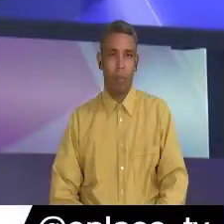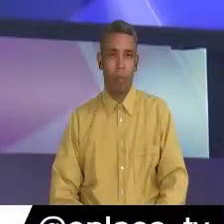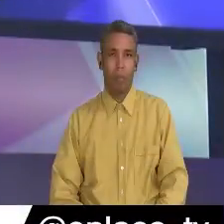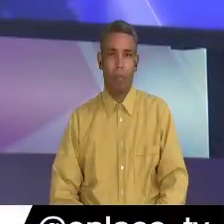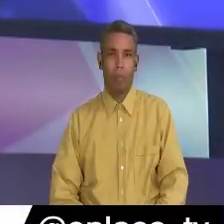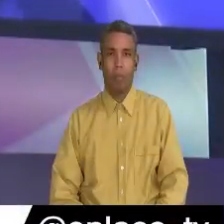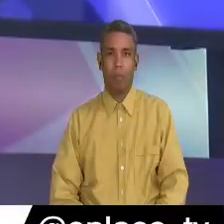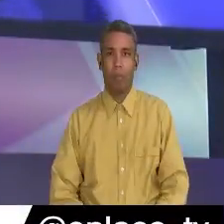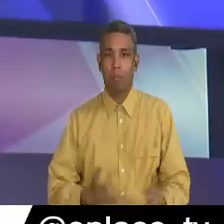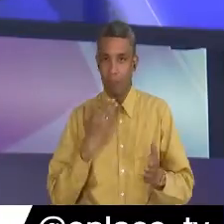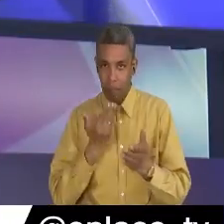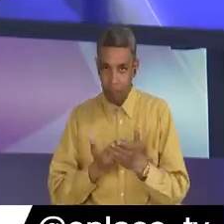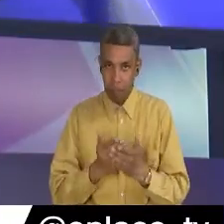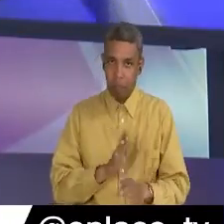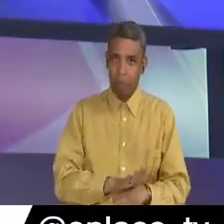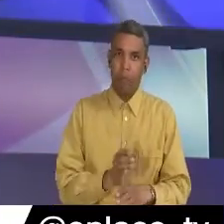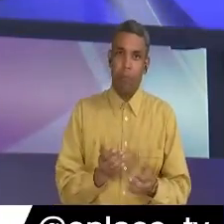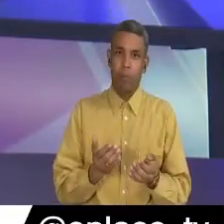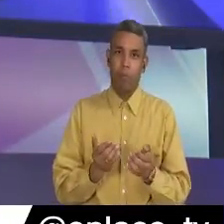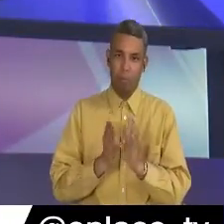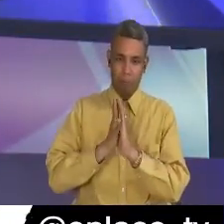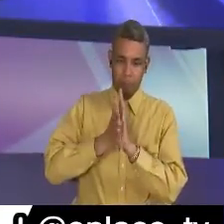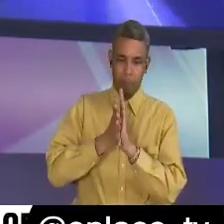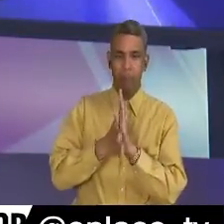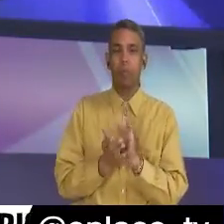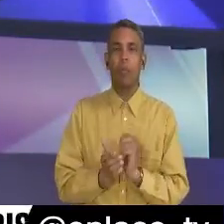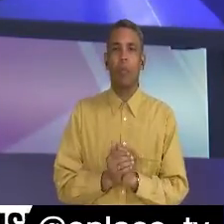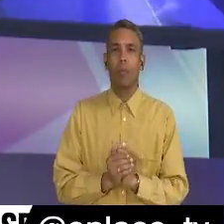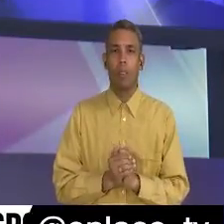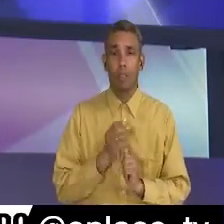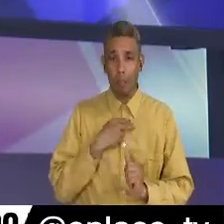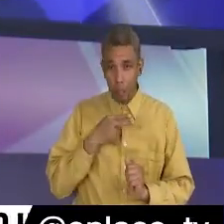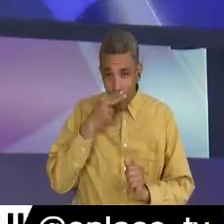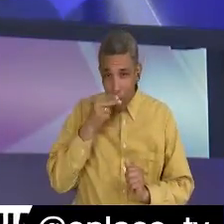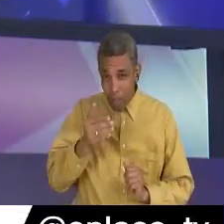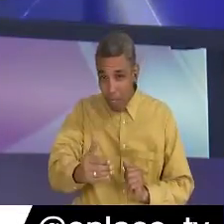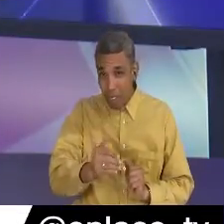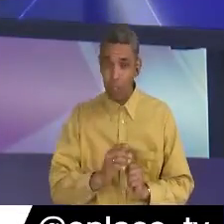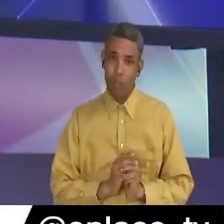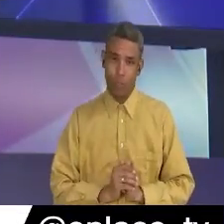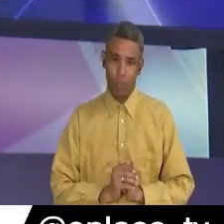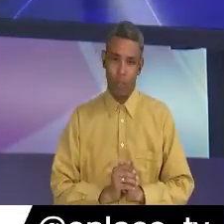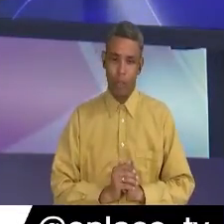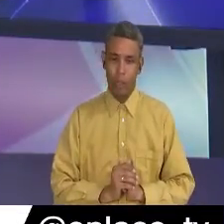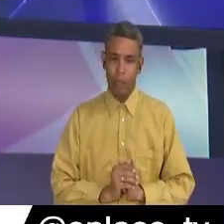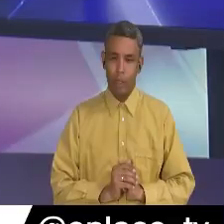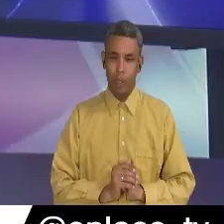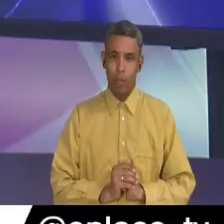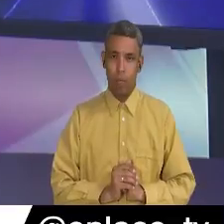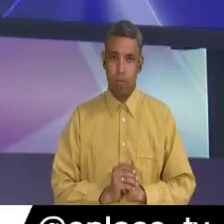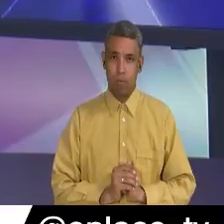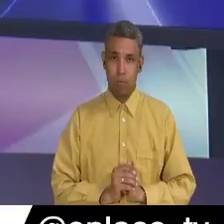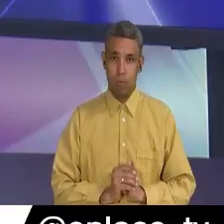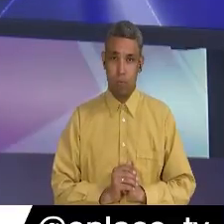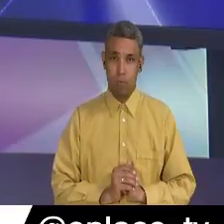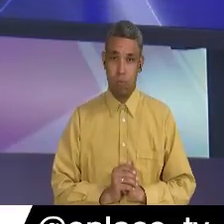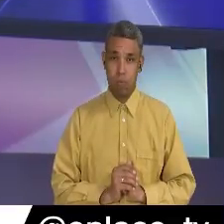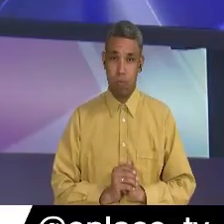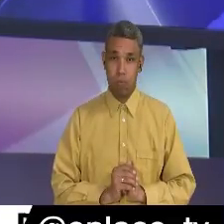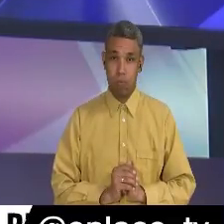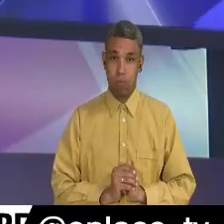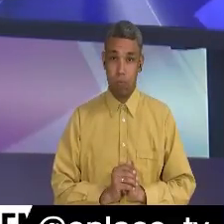Buenas tardes, iniciamos con el desarrollo de nuestra información. Un menor de 22 meses de nacido murió ahogado en las últimas horas en la meseta de San